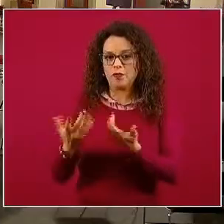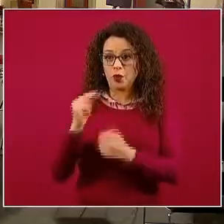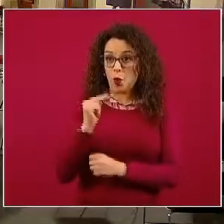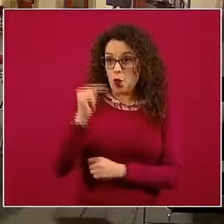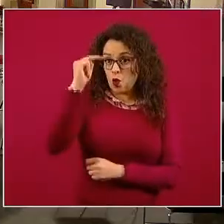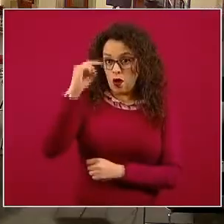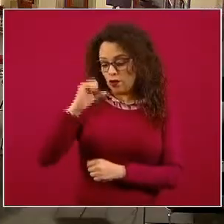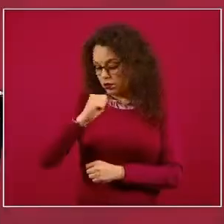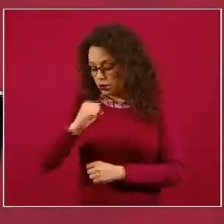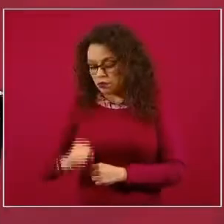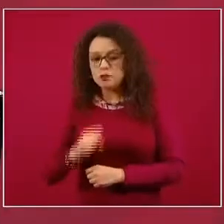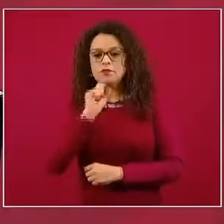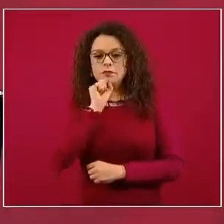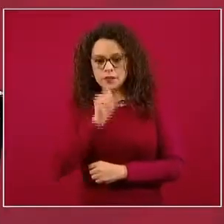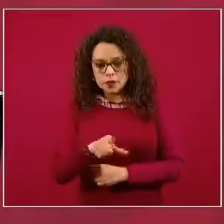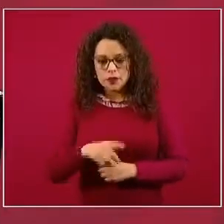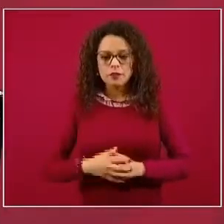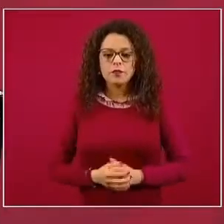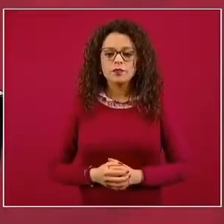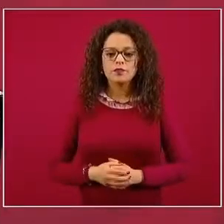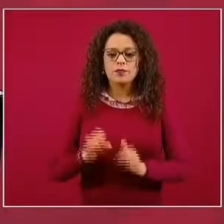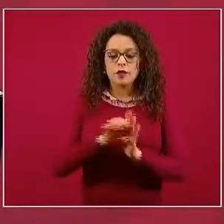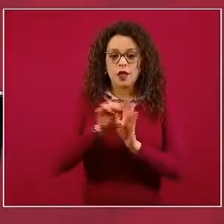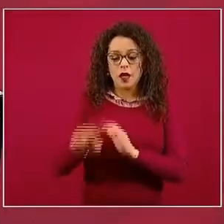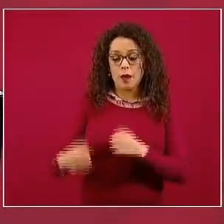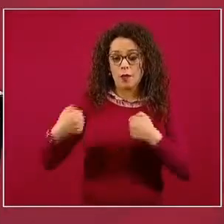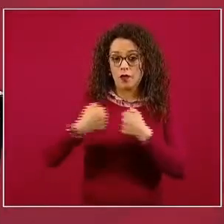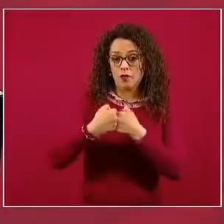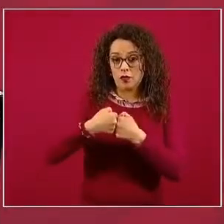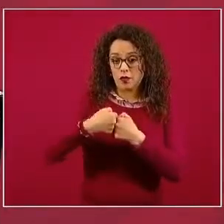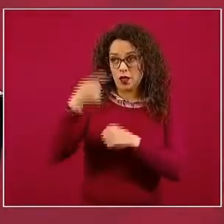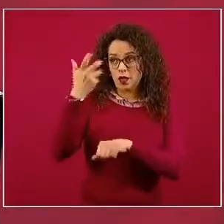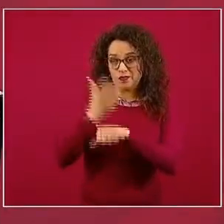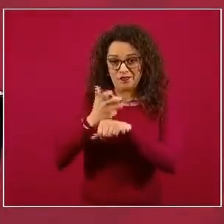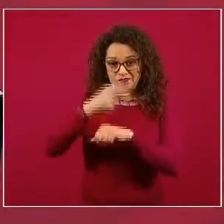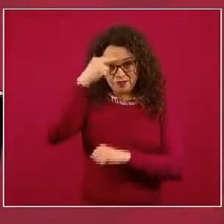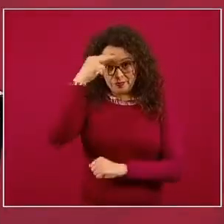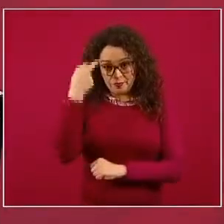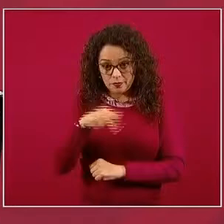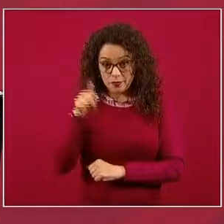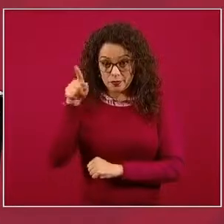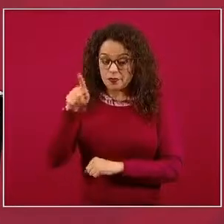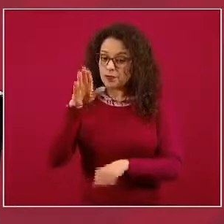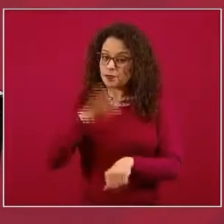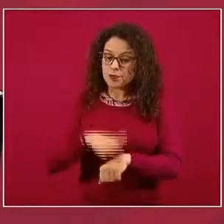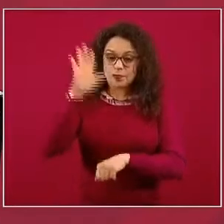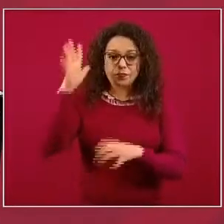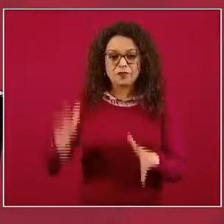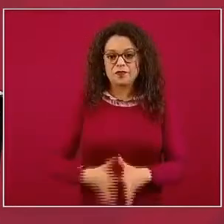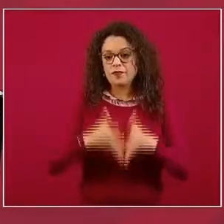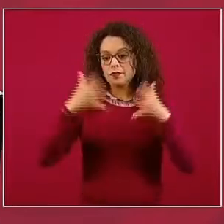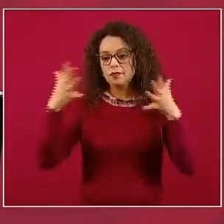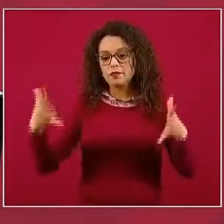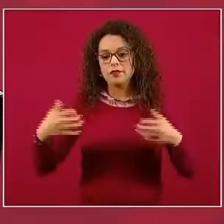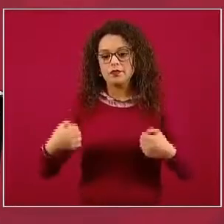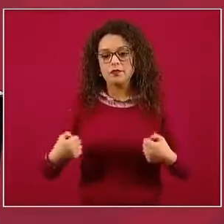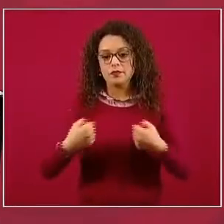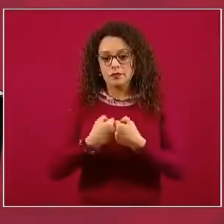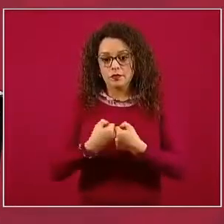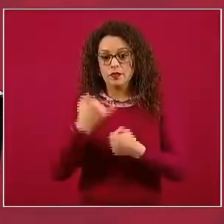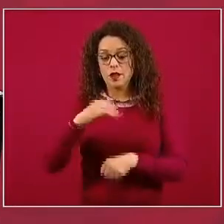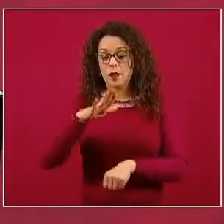en el norte. En el caso de la frontera México-Estados Unidos, es la frontera más grande y